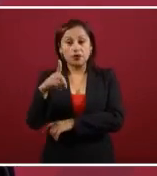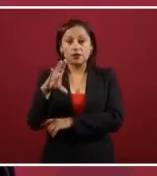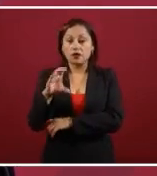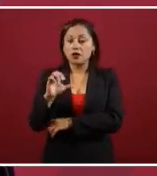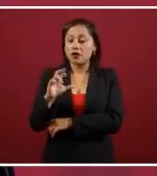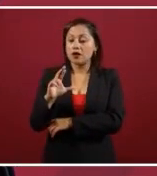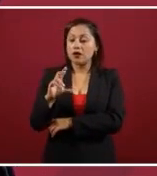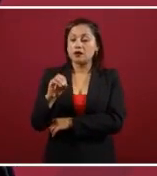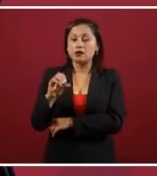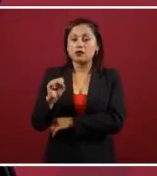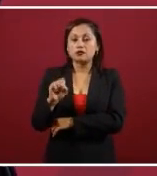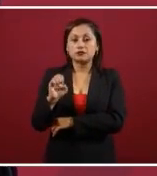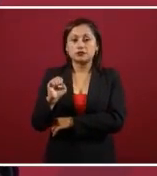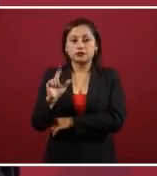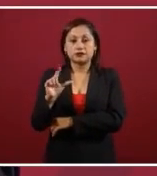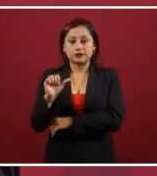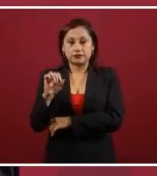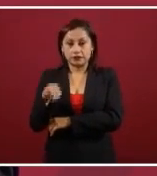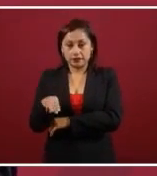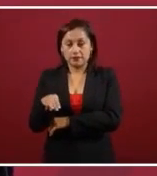que ofrecía